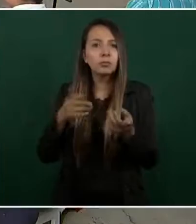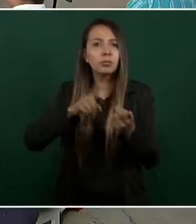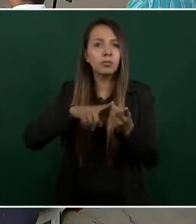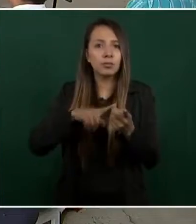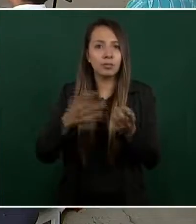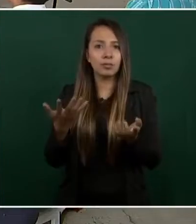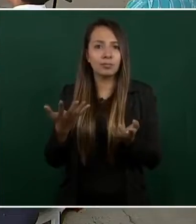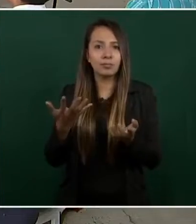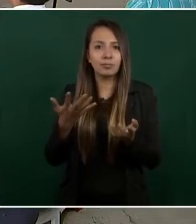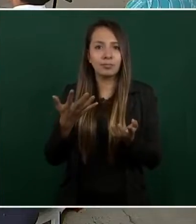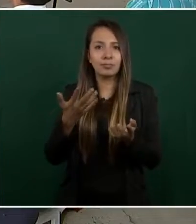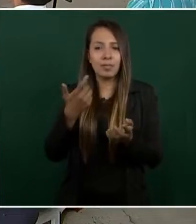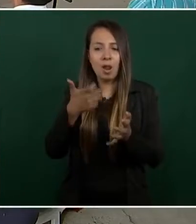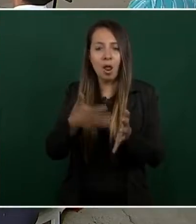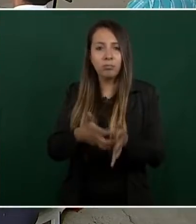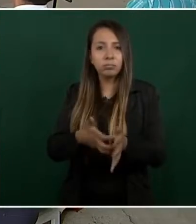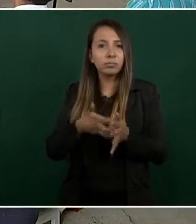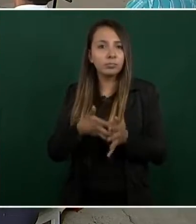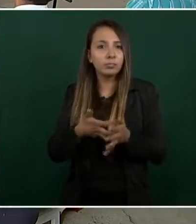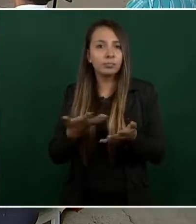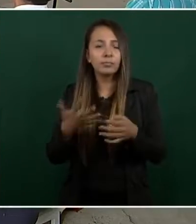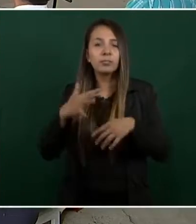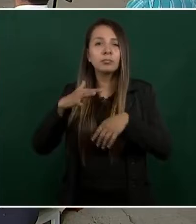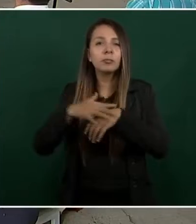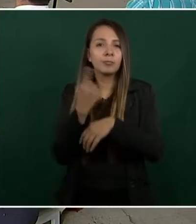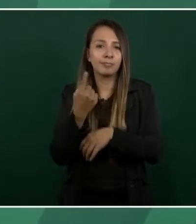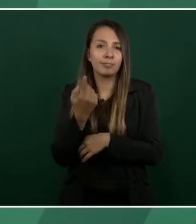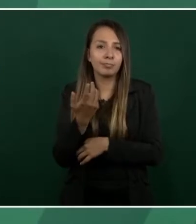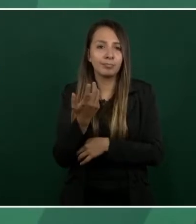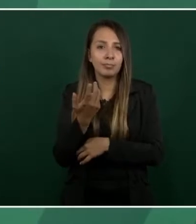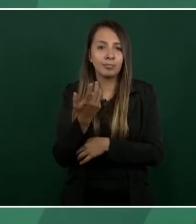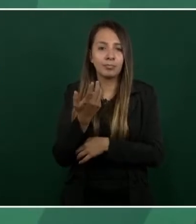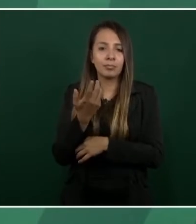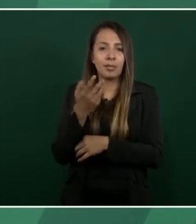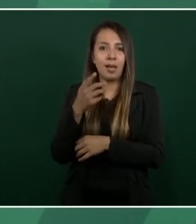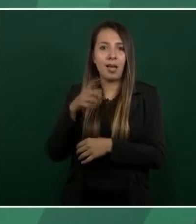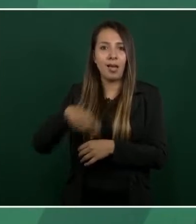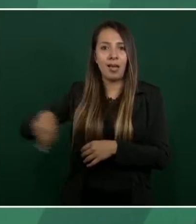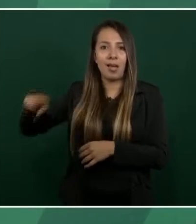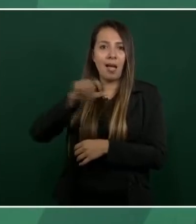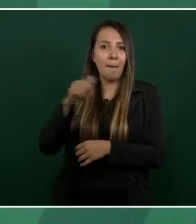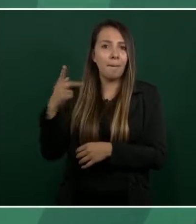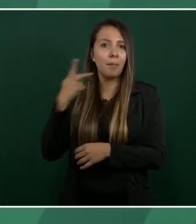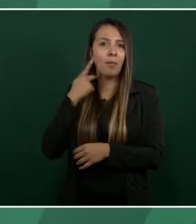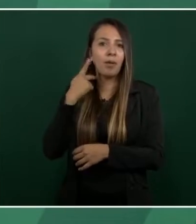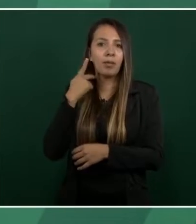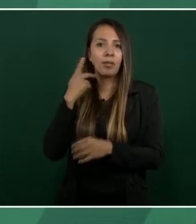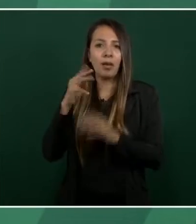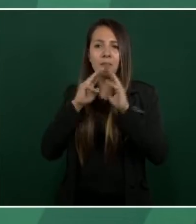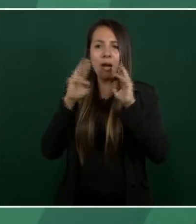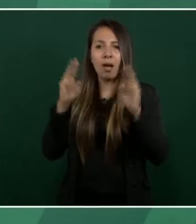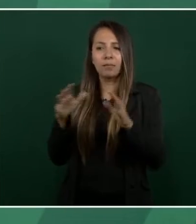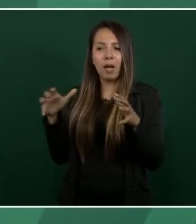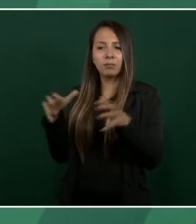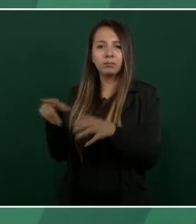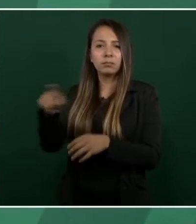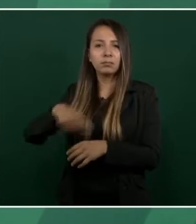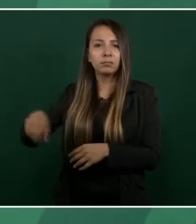Todo lo que nos ahorramos, porque ahora sí, los de la mafia del poder, los de mero